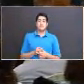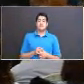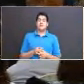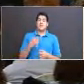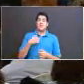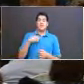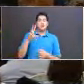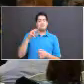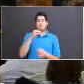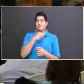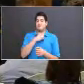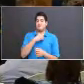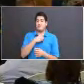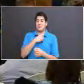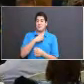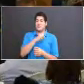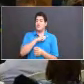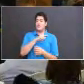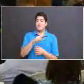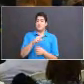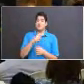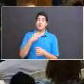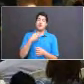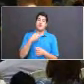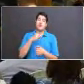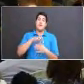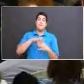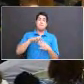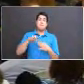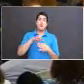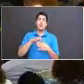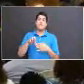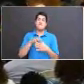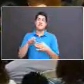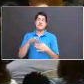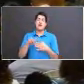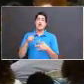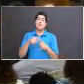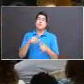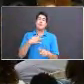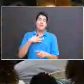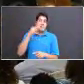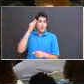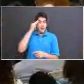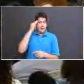Yo no quiero ser purificado por mi mente.